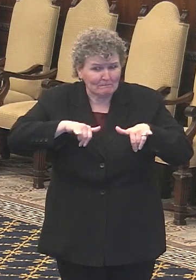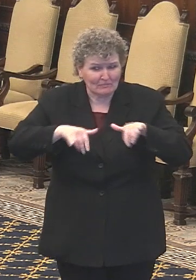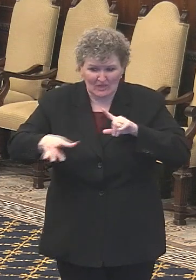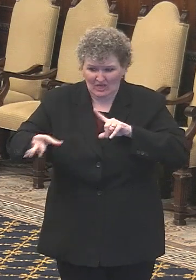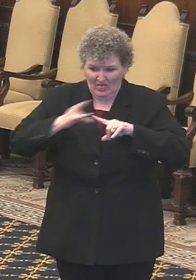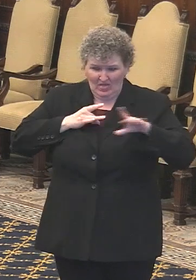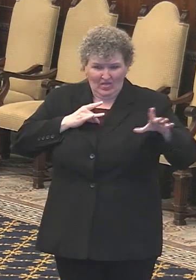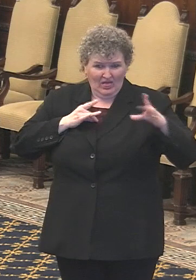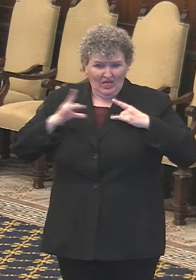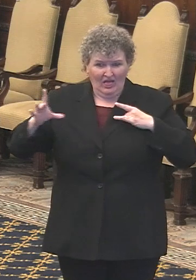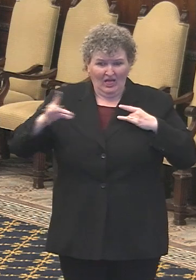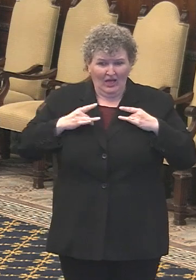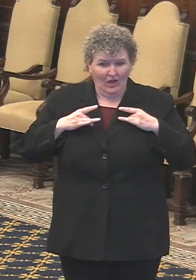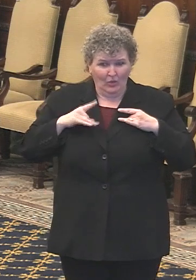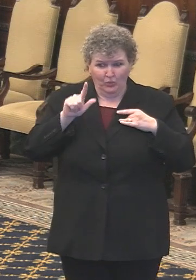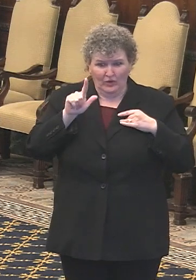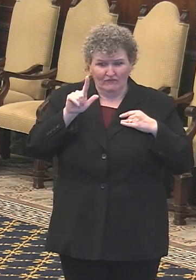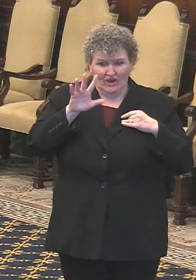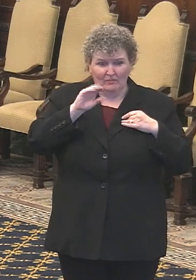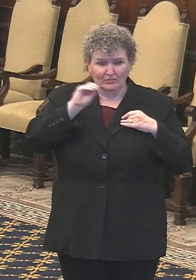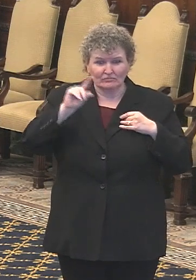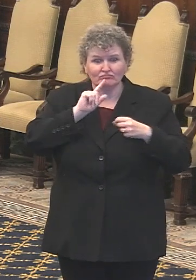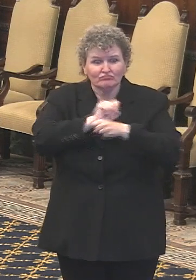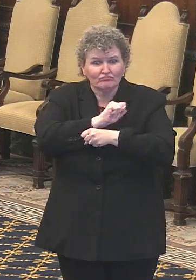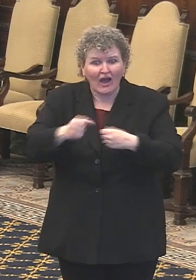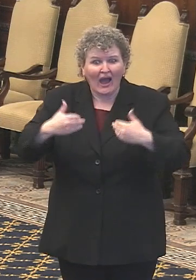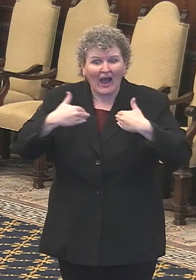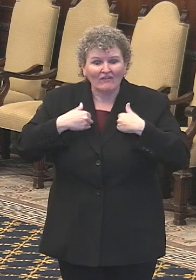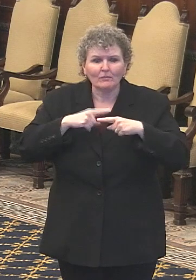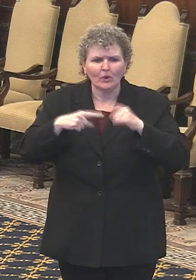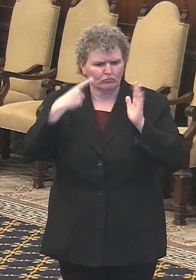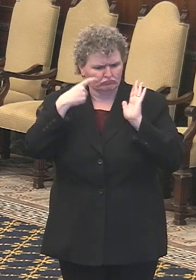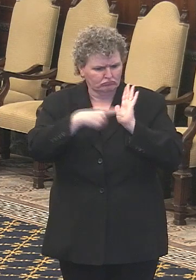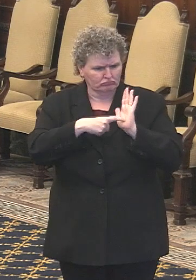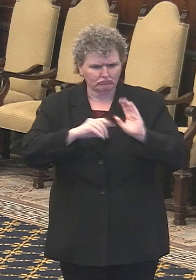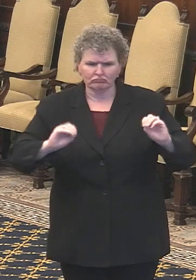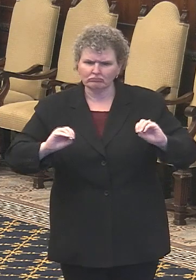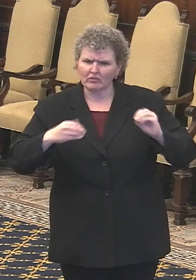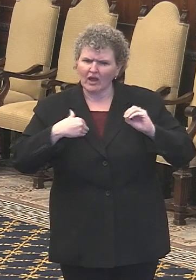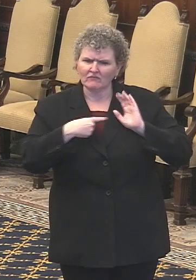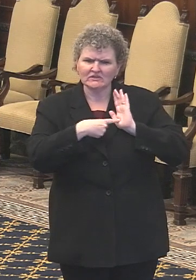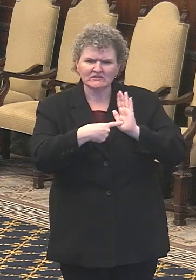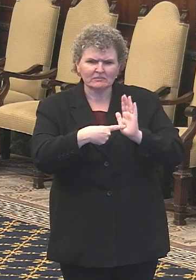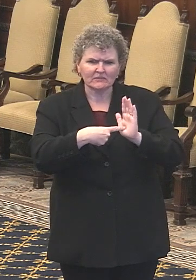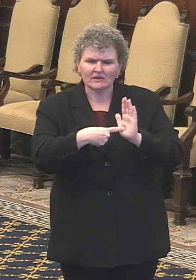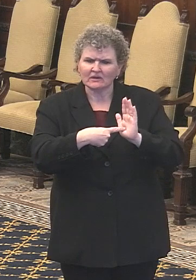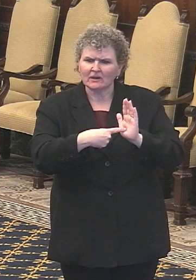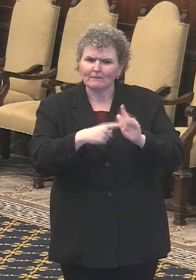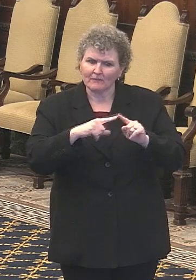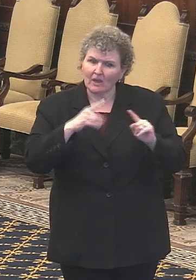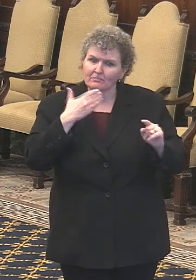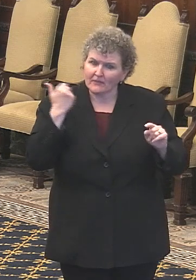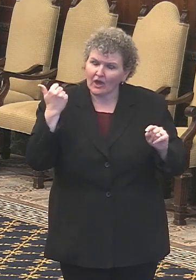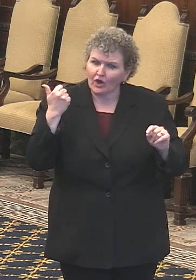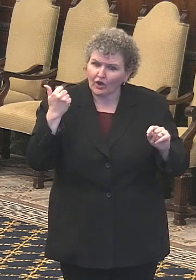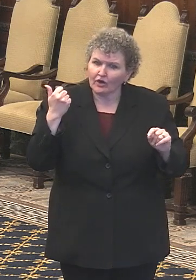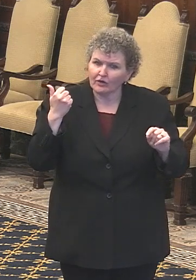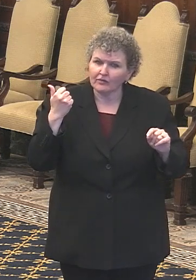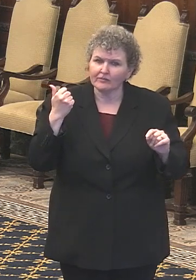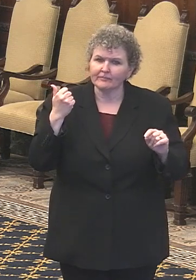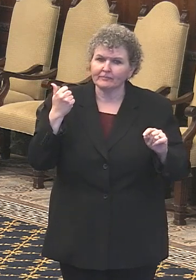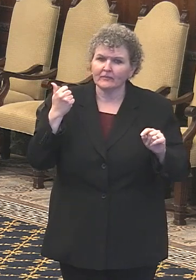en cuarentena, visto que el 25% no tiene ningún tipo de síntoma, ¿no sería alguna estrategia más fuerte para que